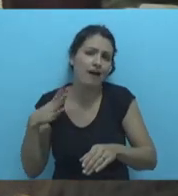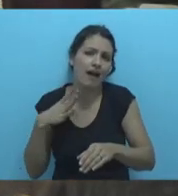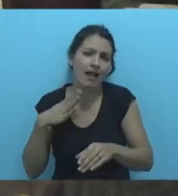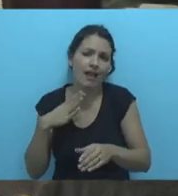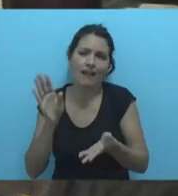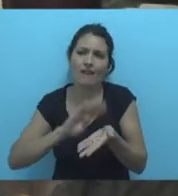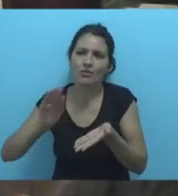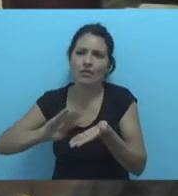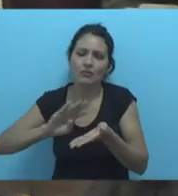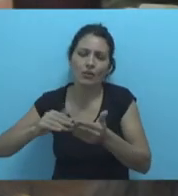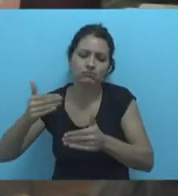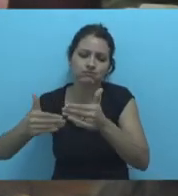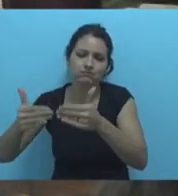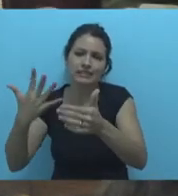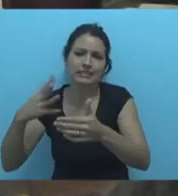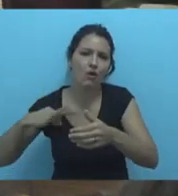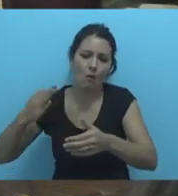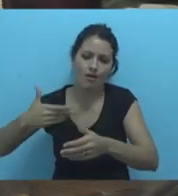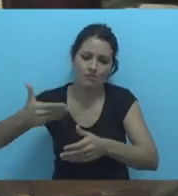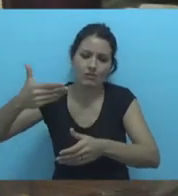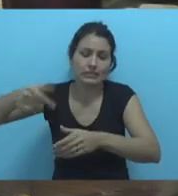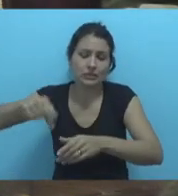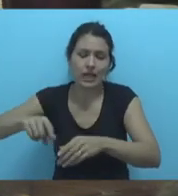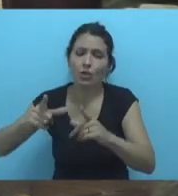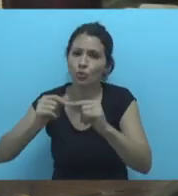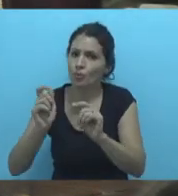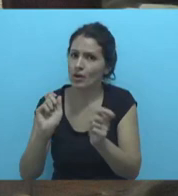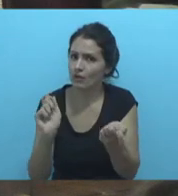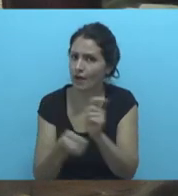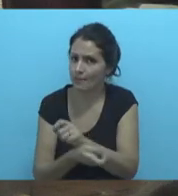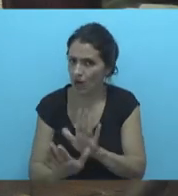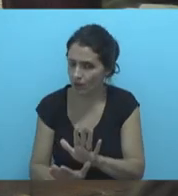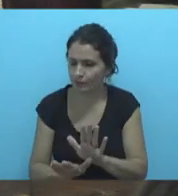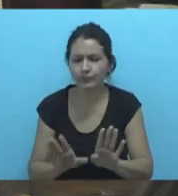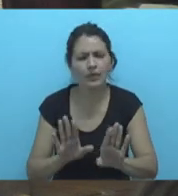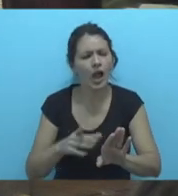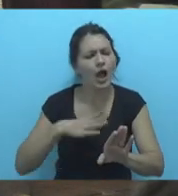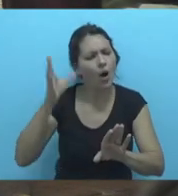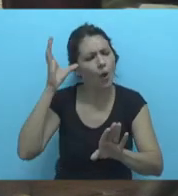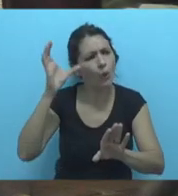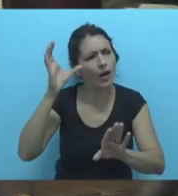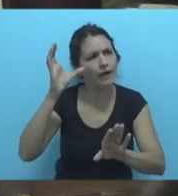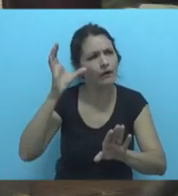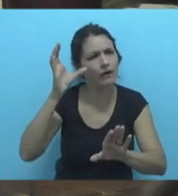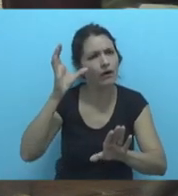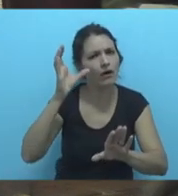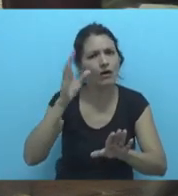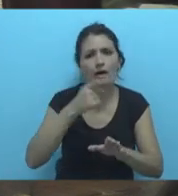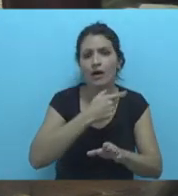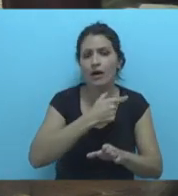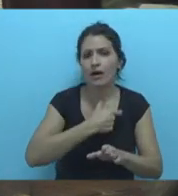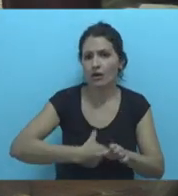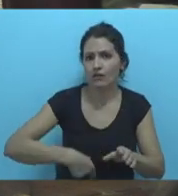ex gobernador Hermes Wiener, y Hermes siempre decía y lo manifestaba, ojo, desde un